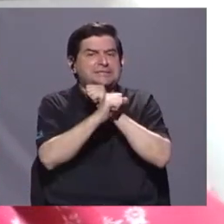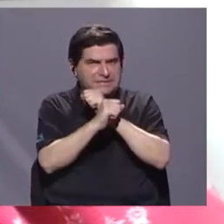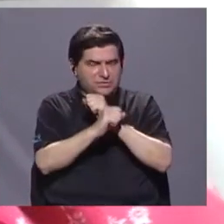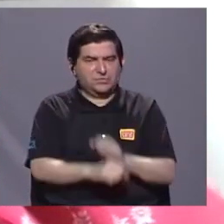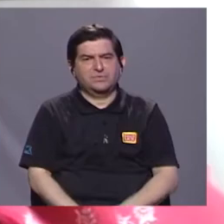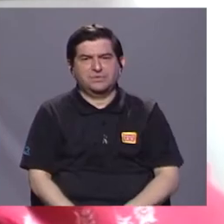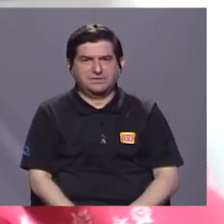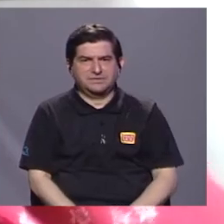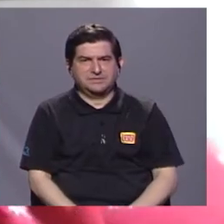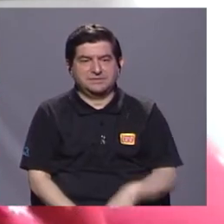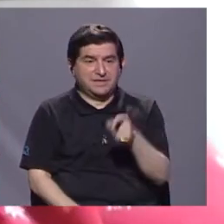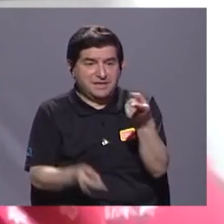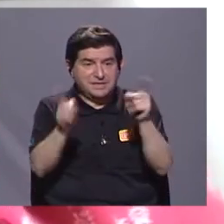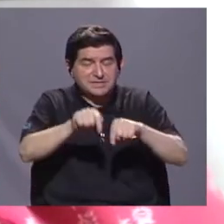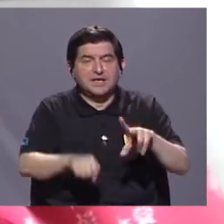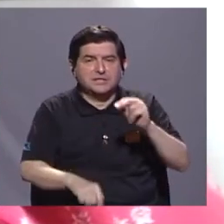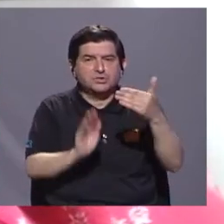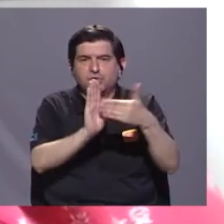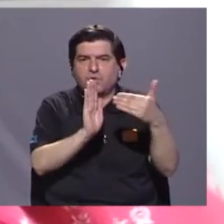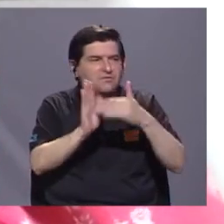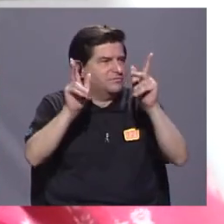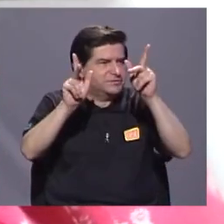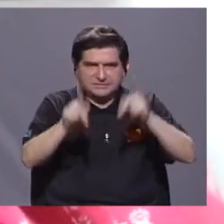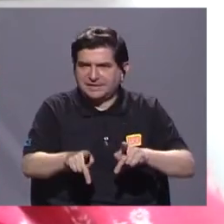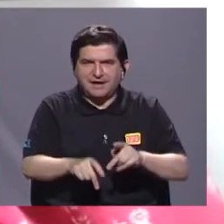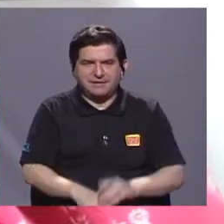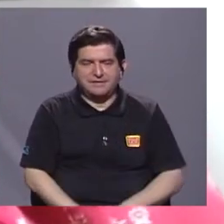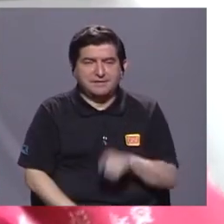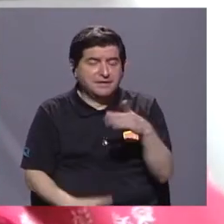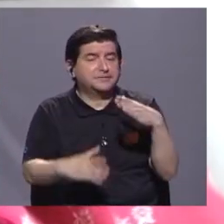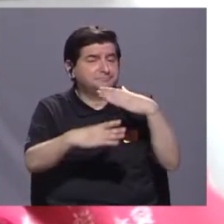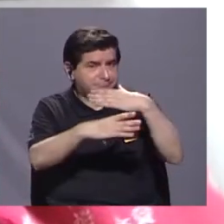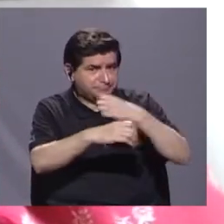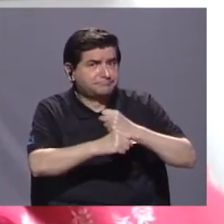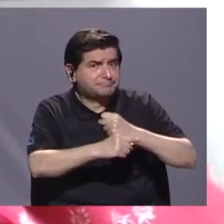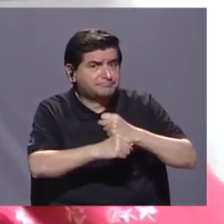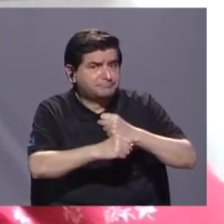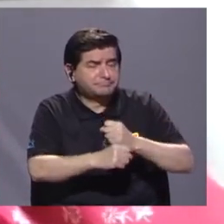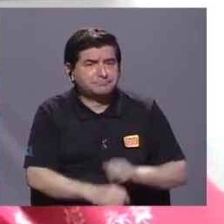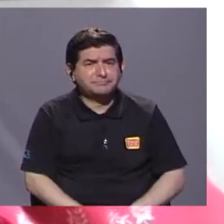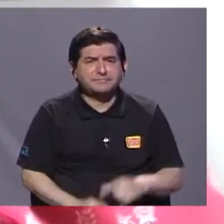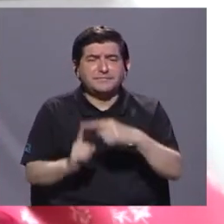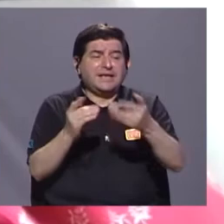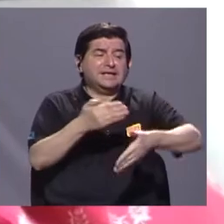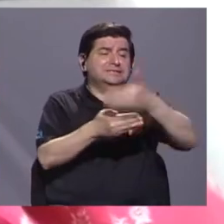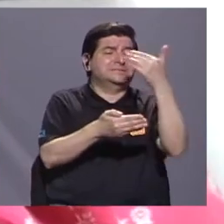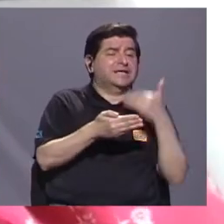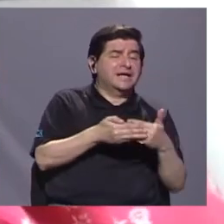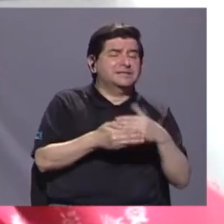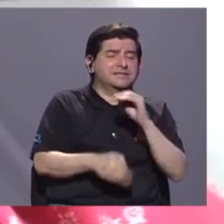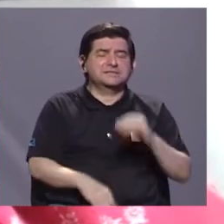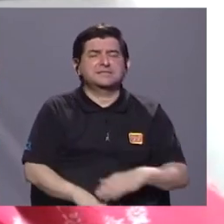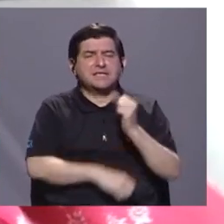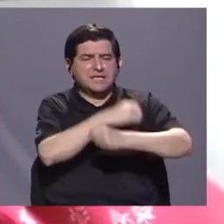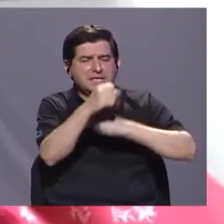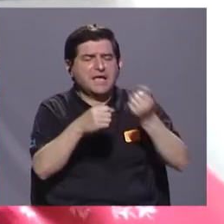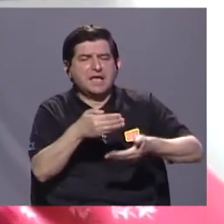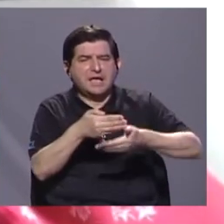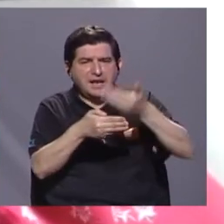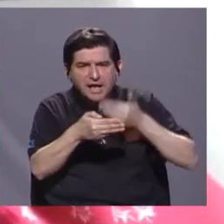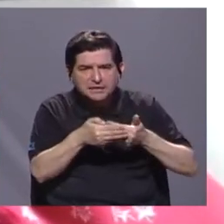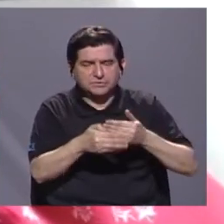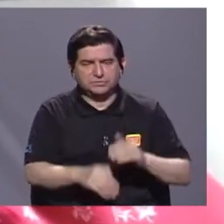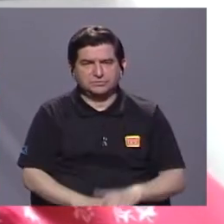causan daño a las personas y eso se realizó desde antes y durante el año pasado